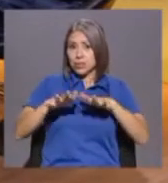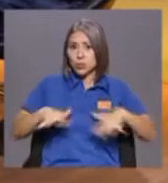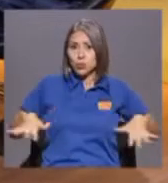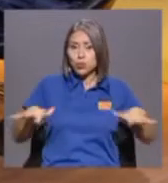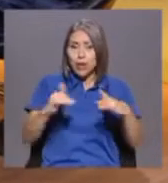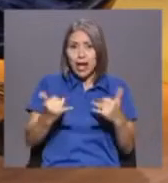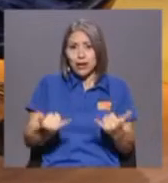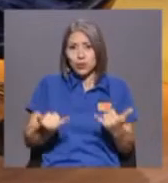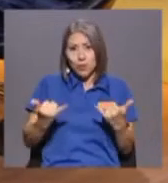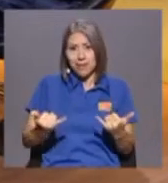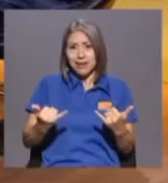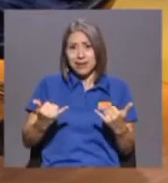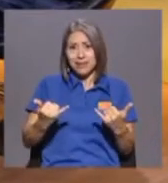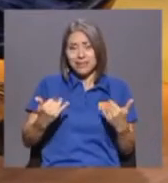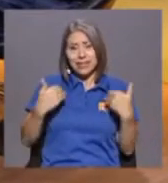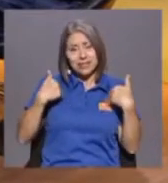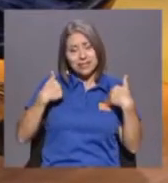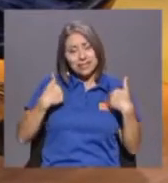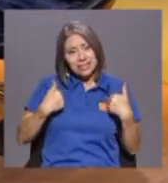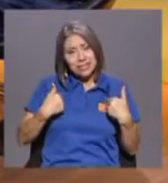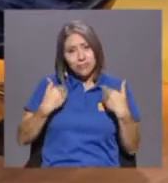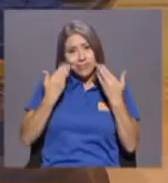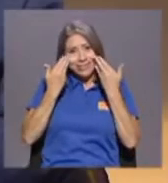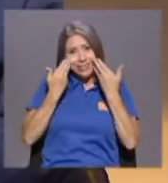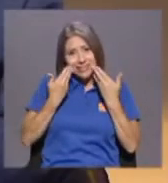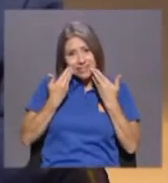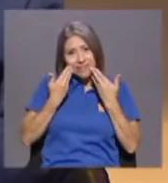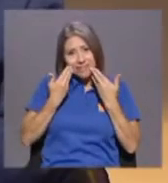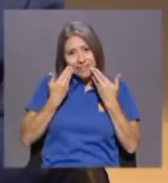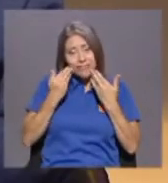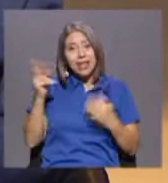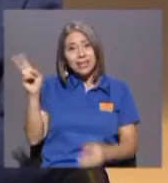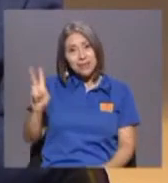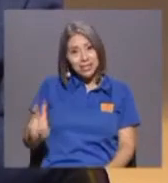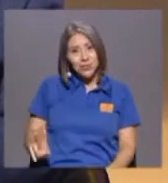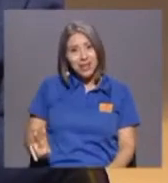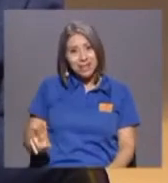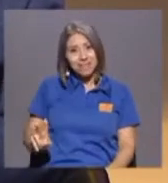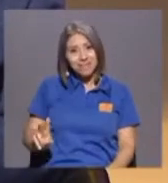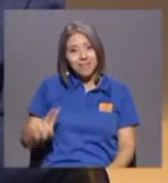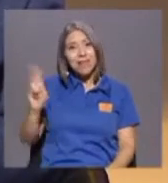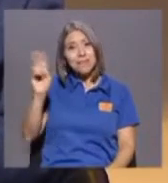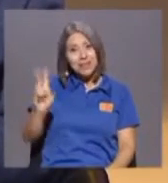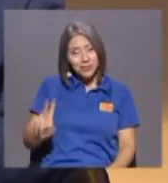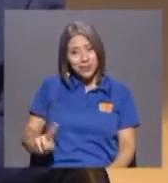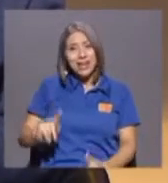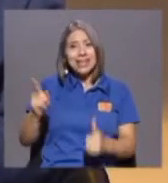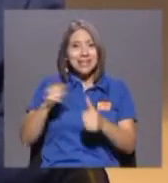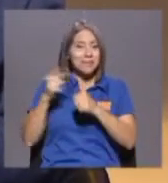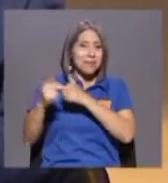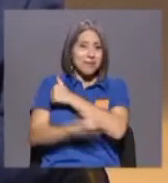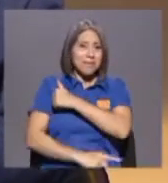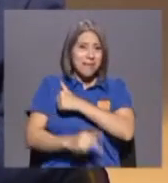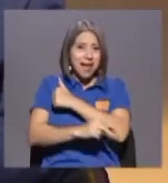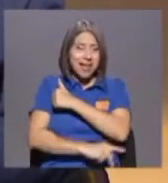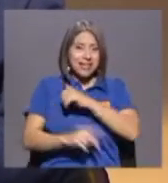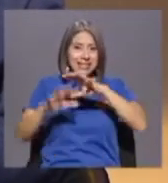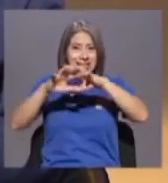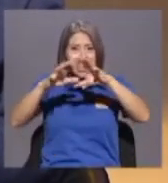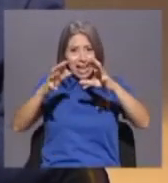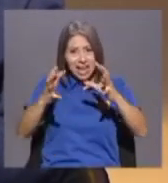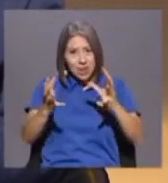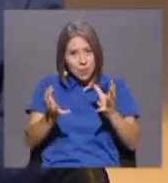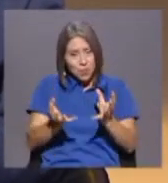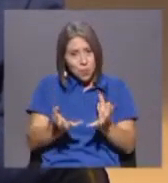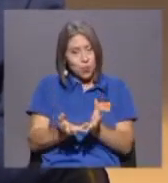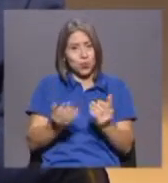un poco triste, es Venezuela, el primer país en el mundo que tiene una abolición constitucional de